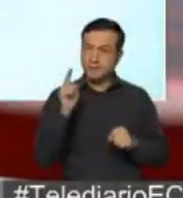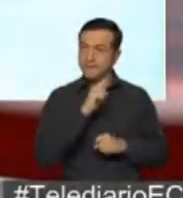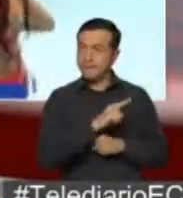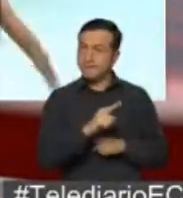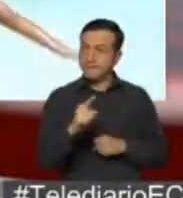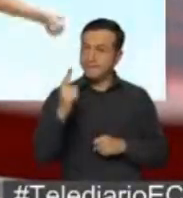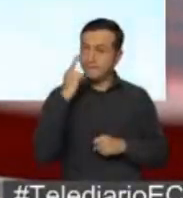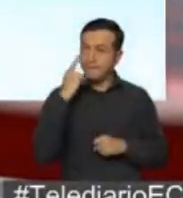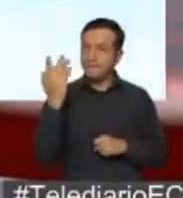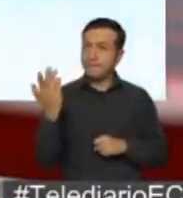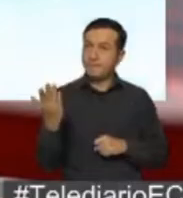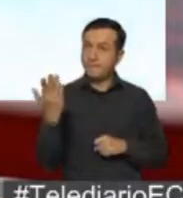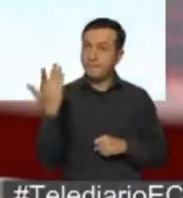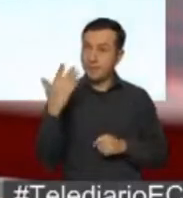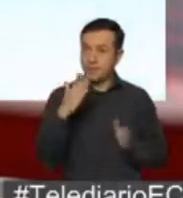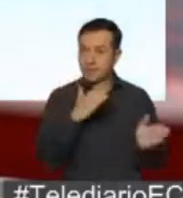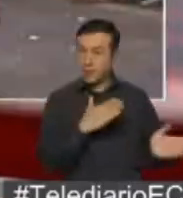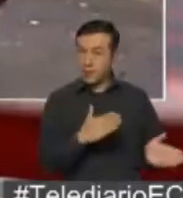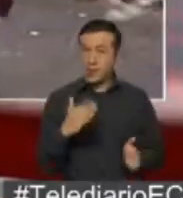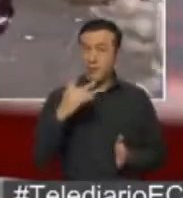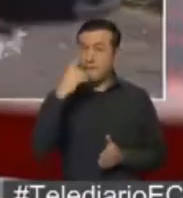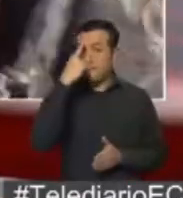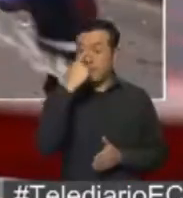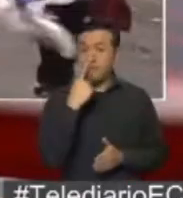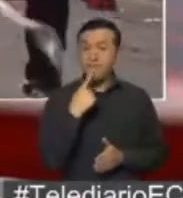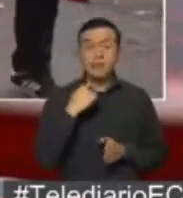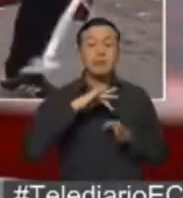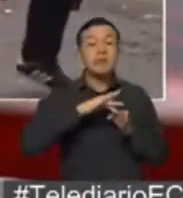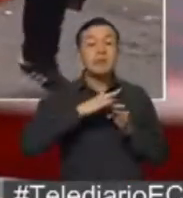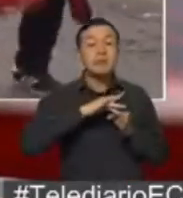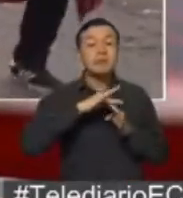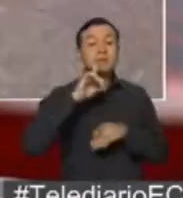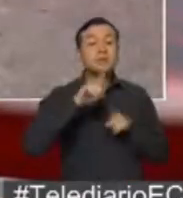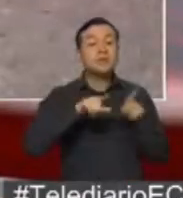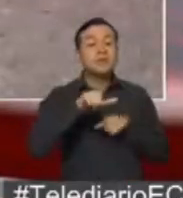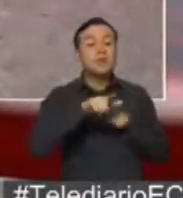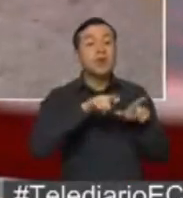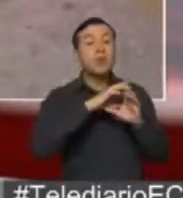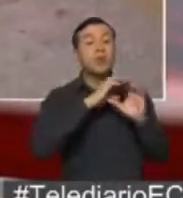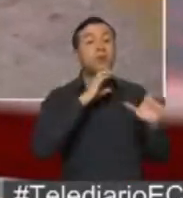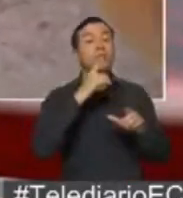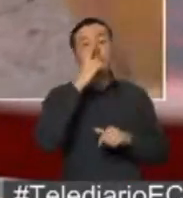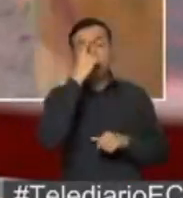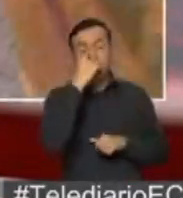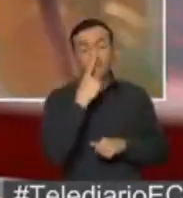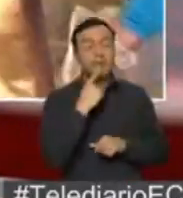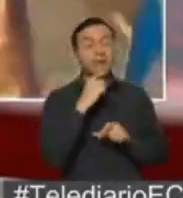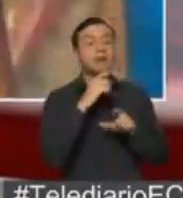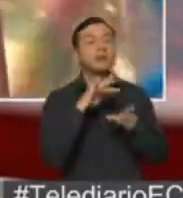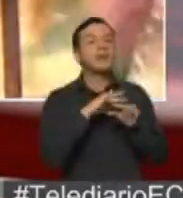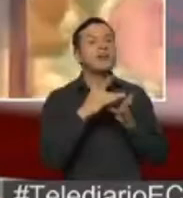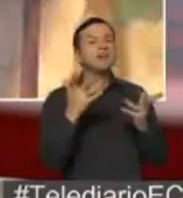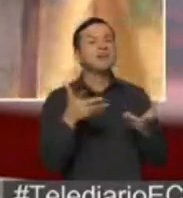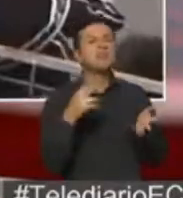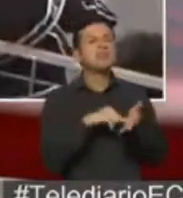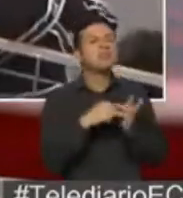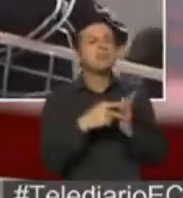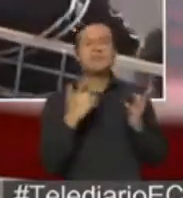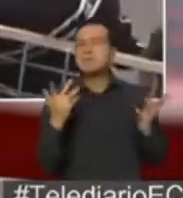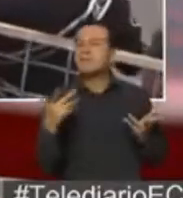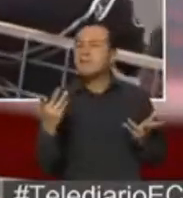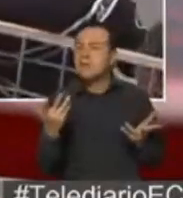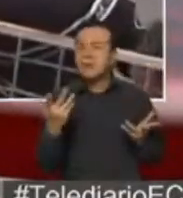hemos levantado perfiles de riesgo de las operadoras intra e interprovinciales. ¿Qué significa esto? Es que hemos analizado